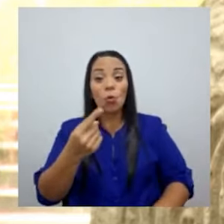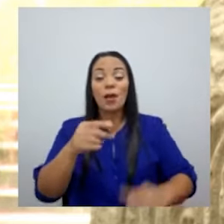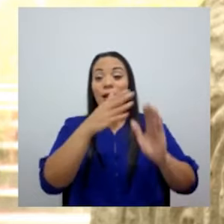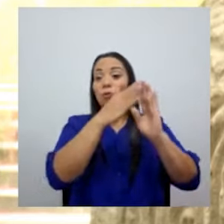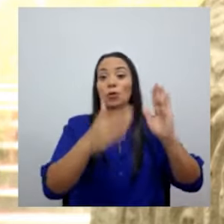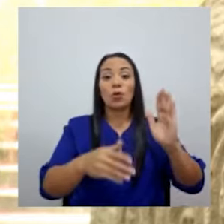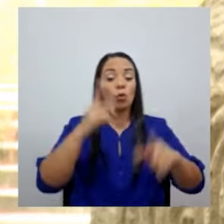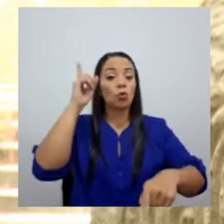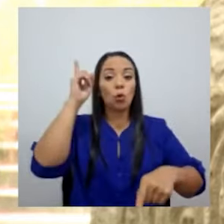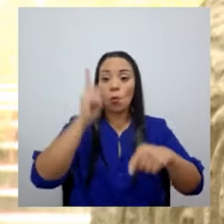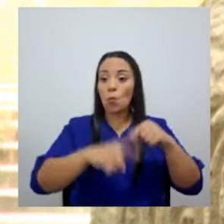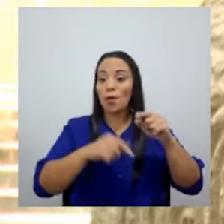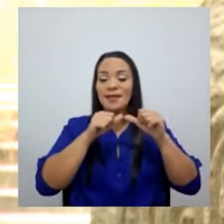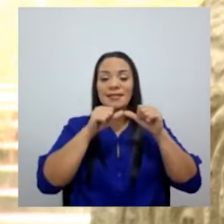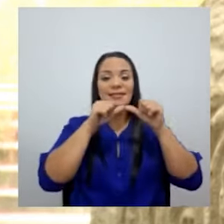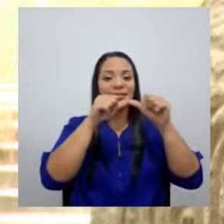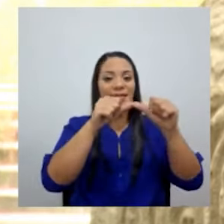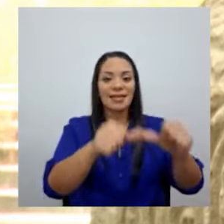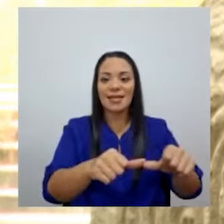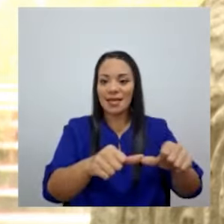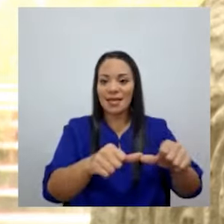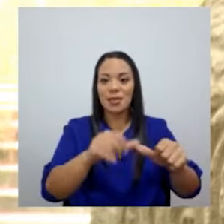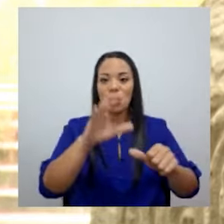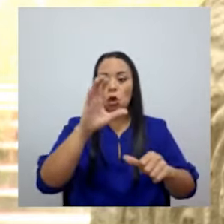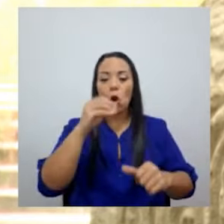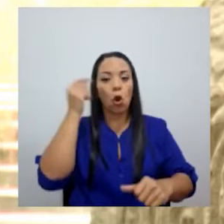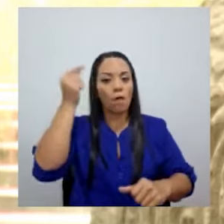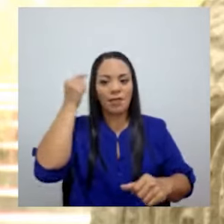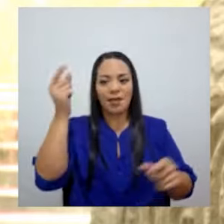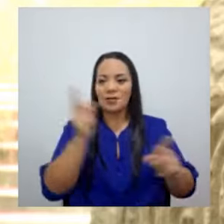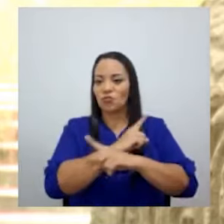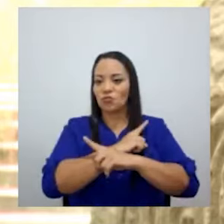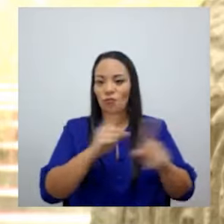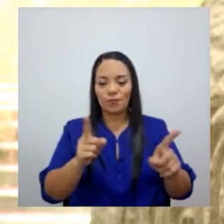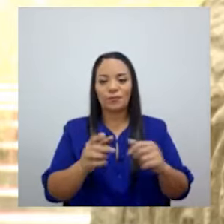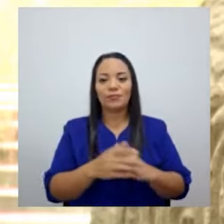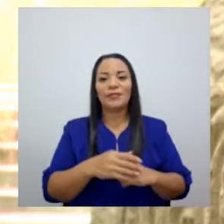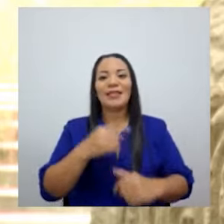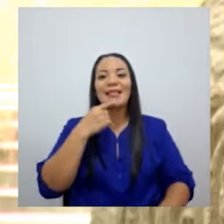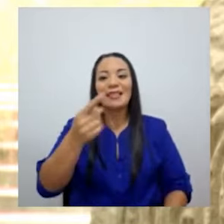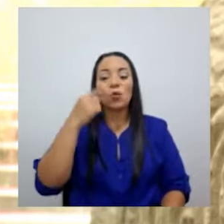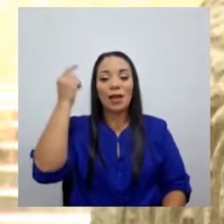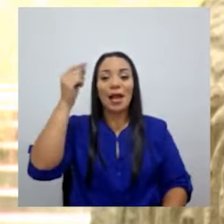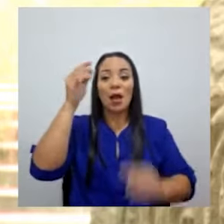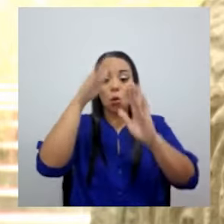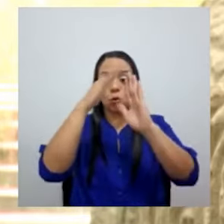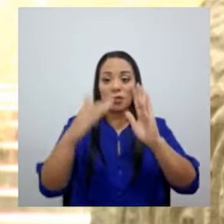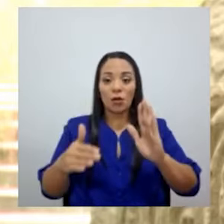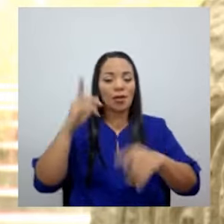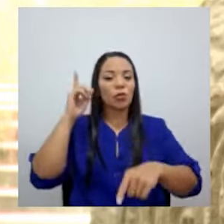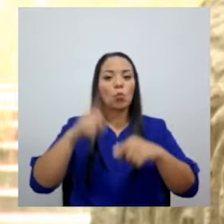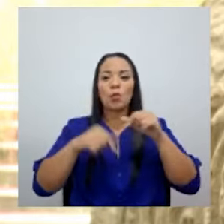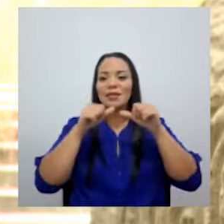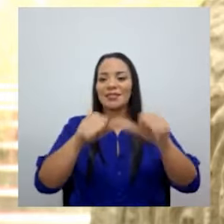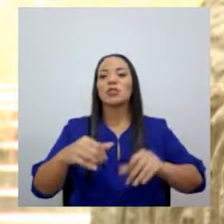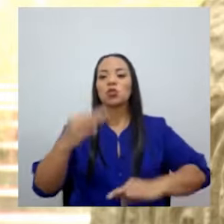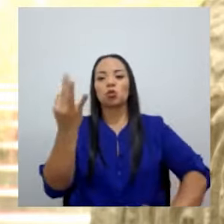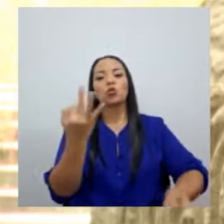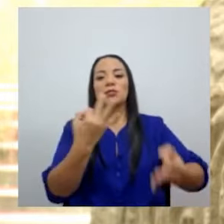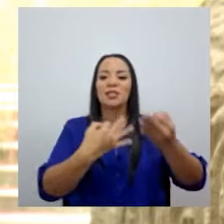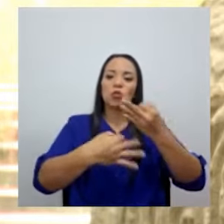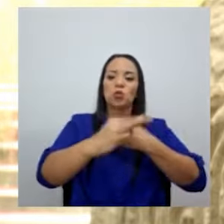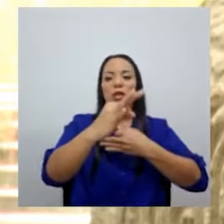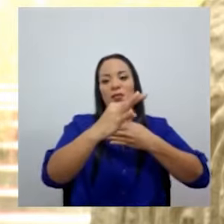no puede seguir siendo un cogobierno, que la Contraloría no puede seguir sustituyendo